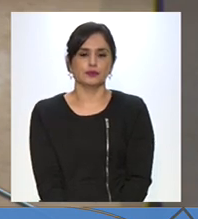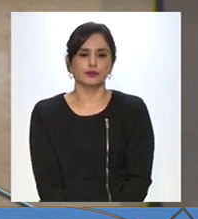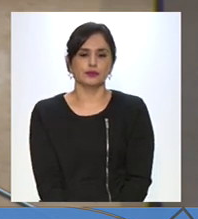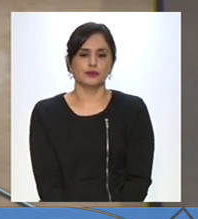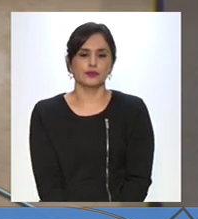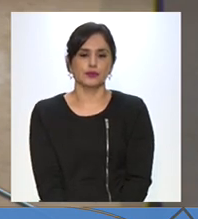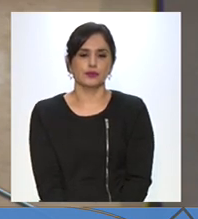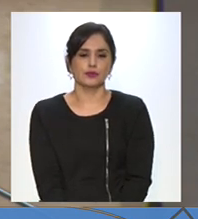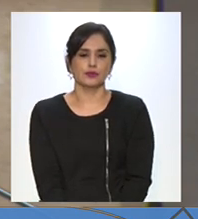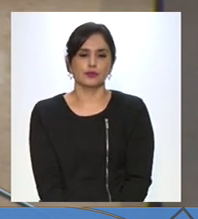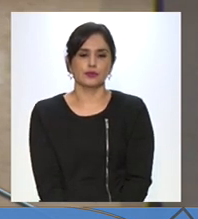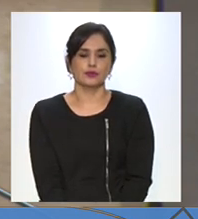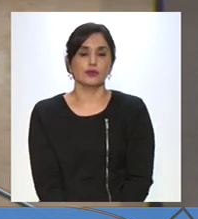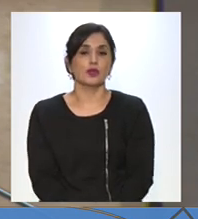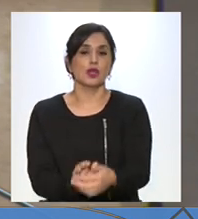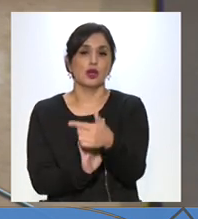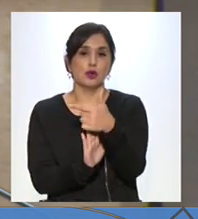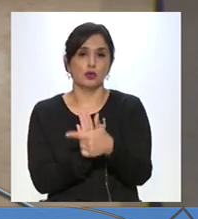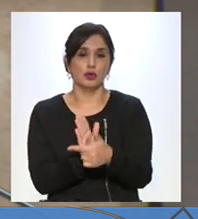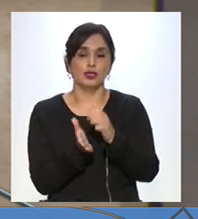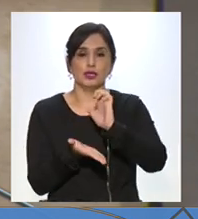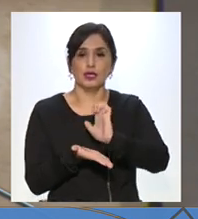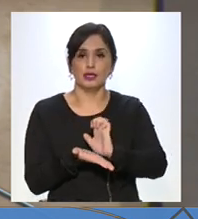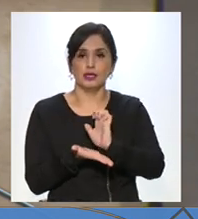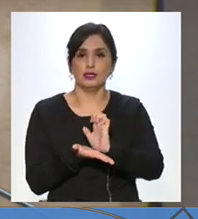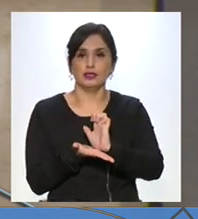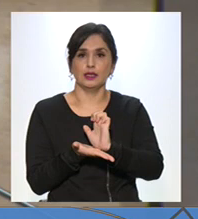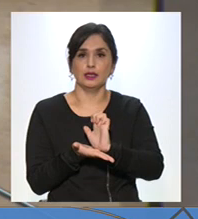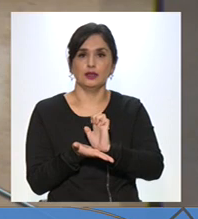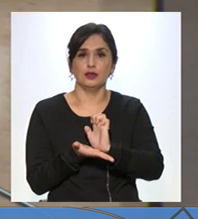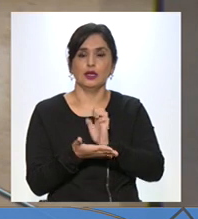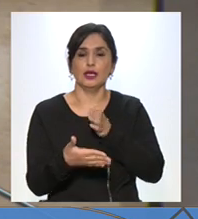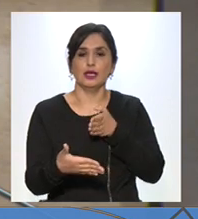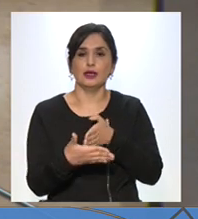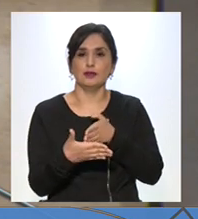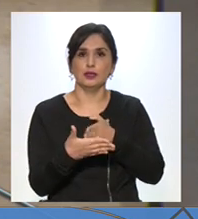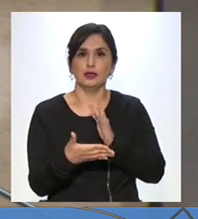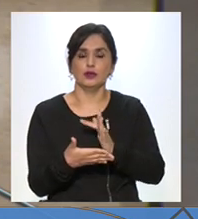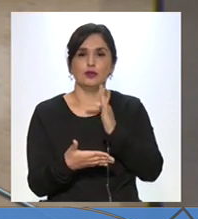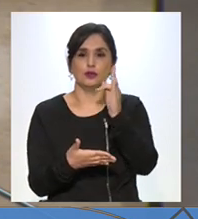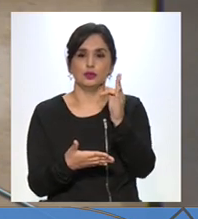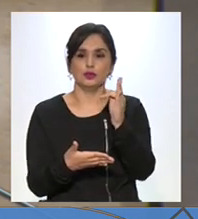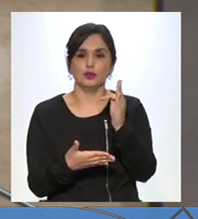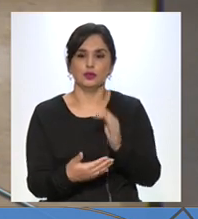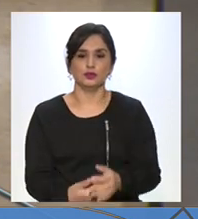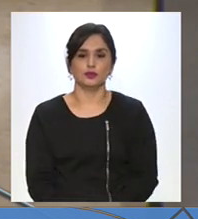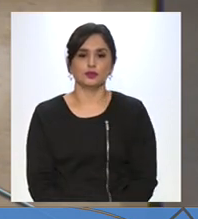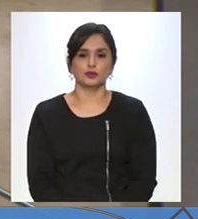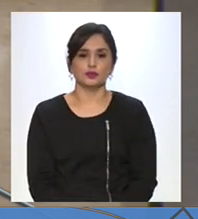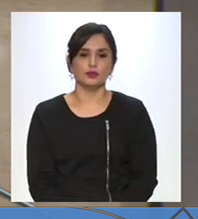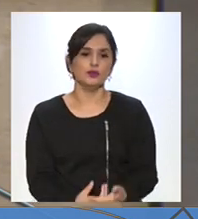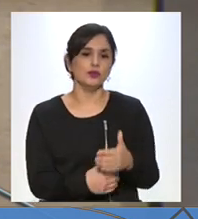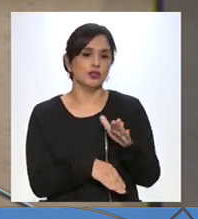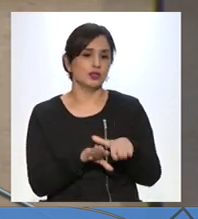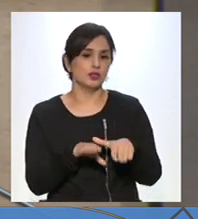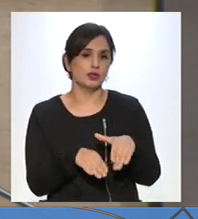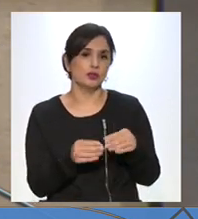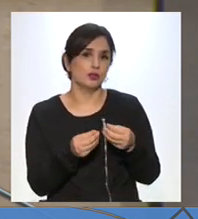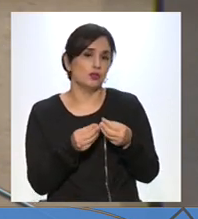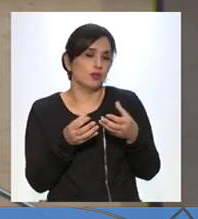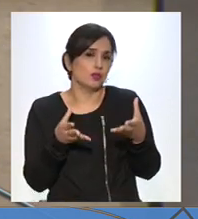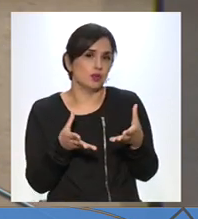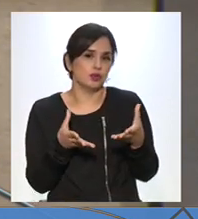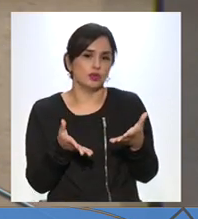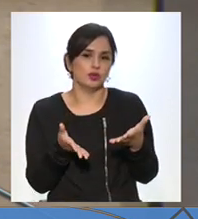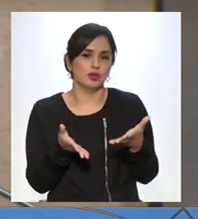Hablaba sobre política fiscal, la posibilidad de una política fiscal restrictiva en el futuro. Esto, bueno, depende mucho